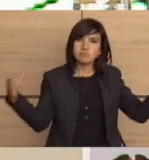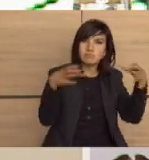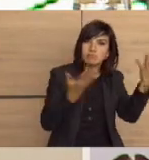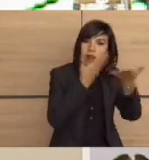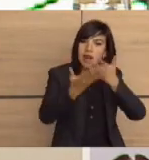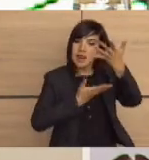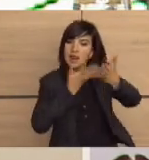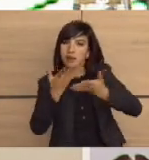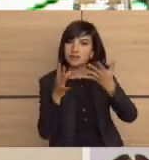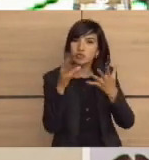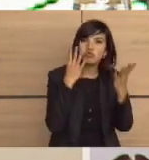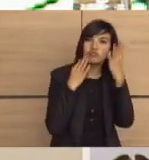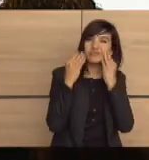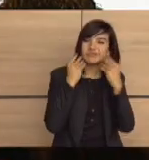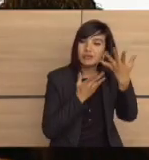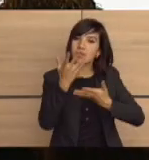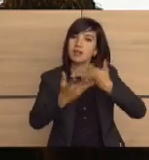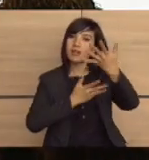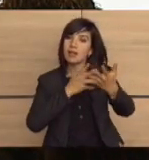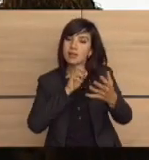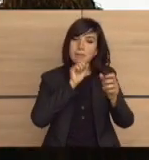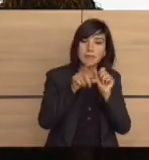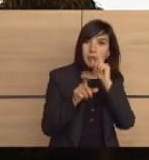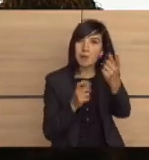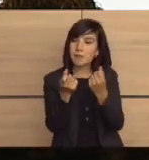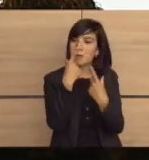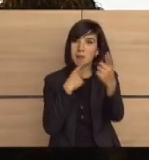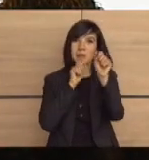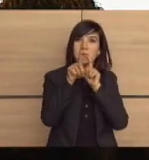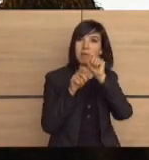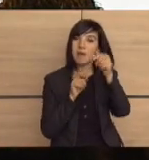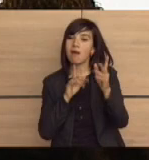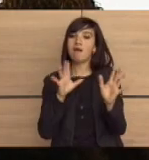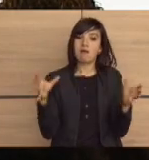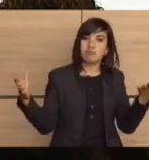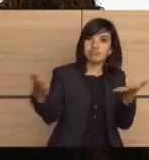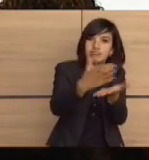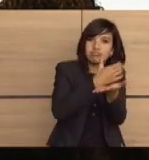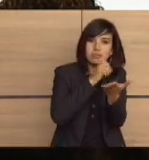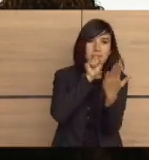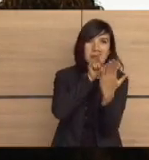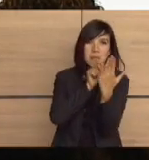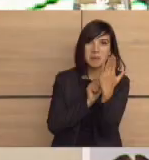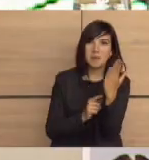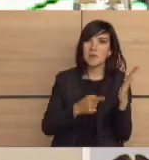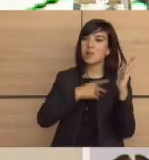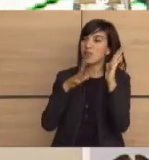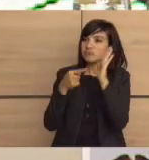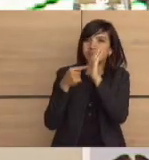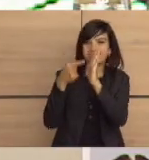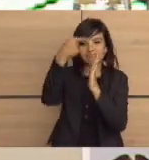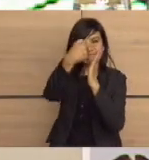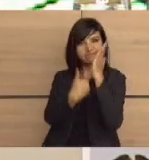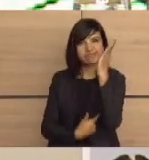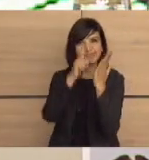podemos construir entre nosotros? ¿Qué preguntas a esas sociedades que se dieron en el tiempo y en el espacio les